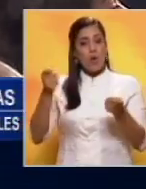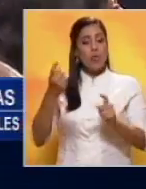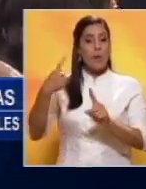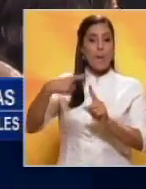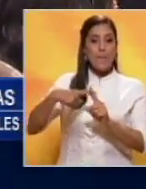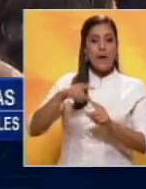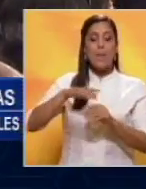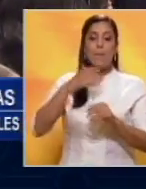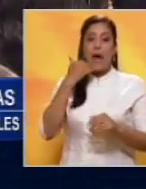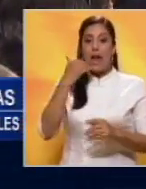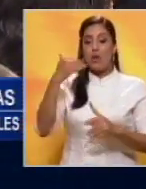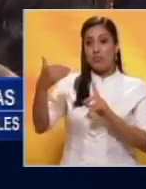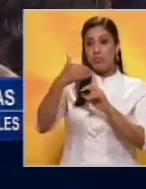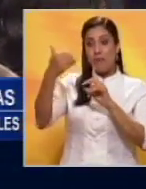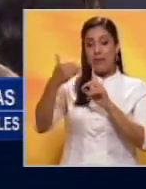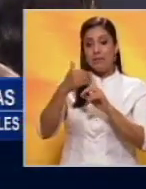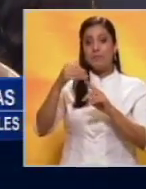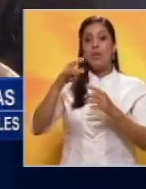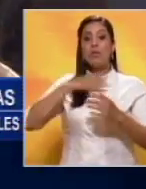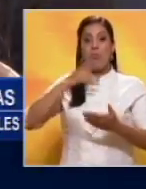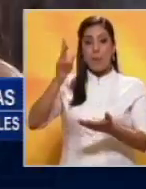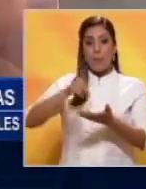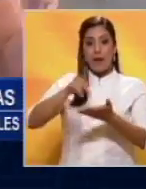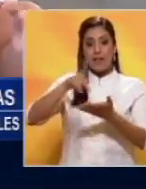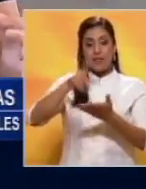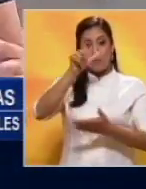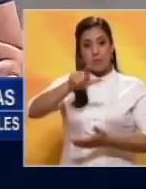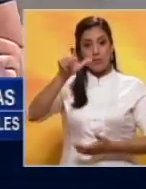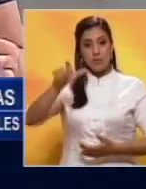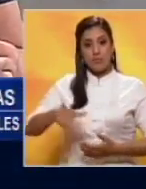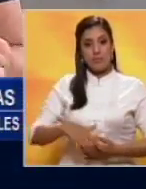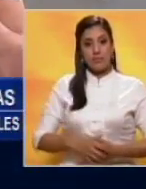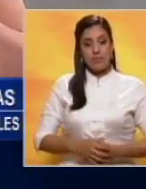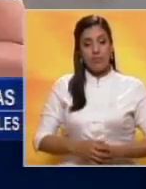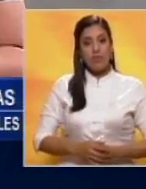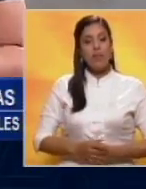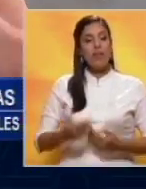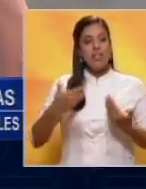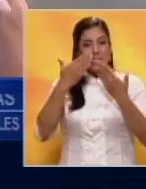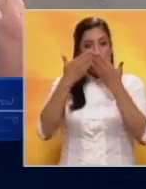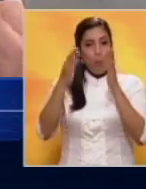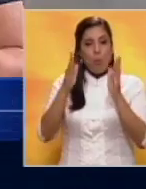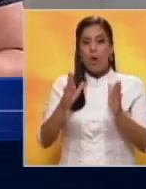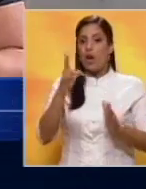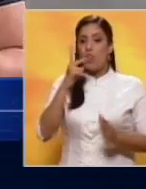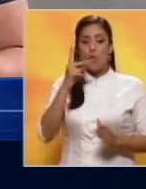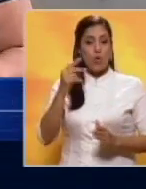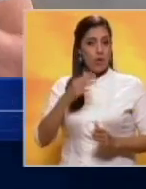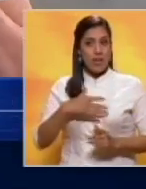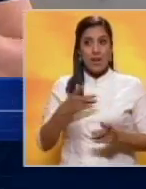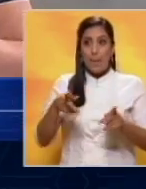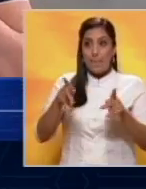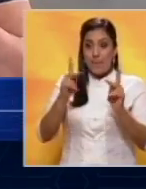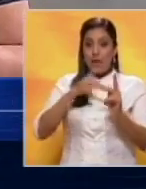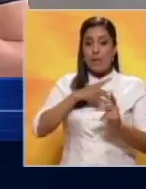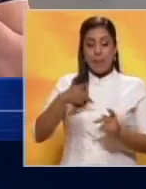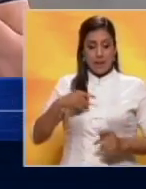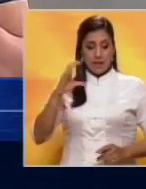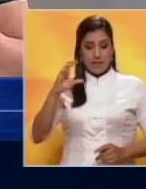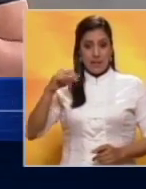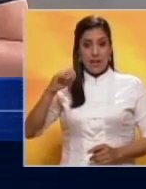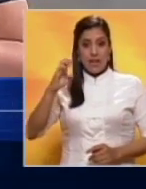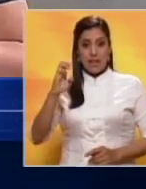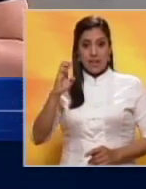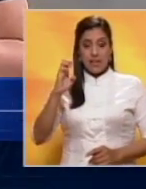medidas ante eventuales amenazas a la participación de los electores. Una escuela que no permita que el Consejo